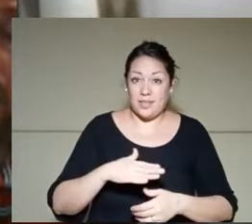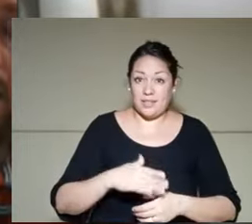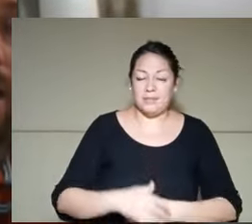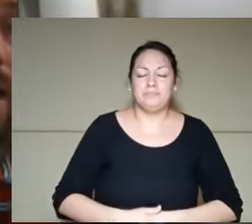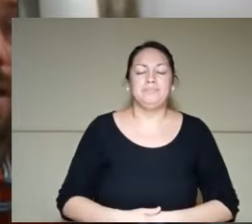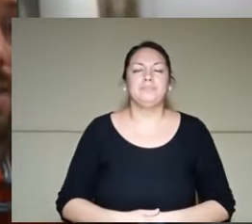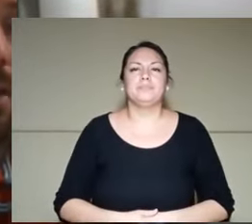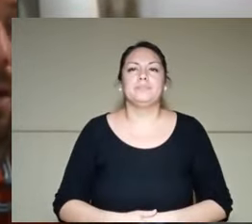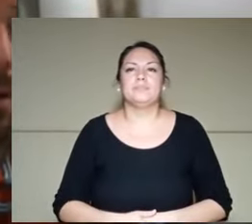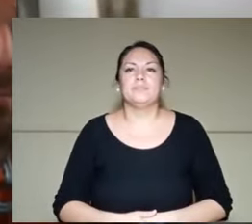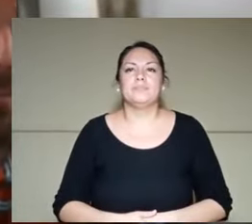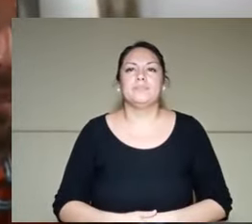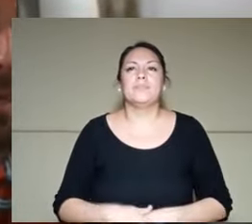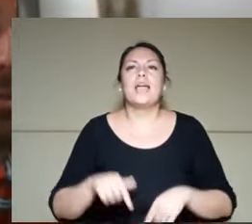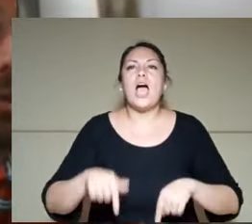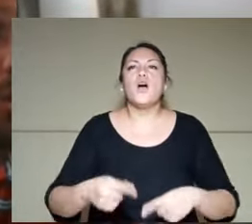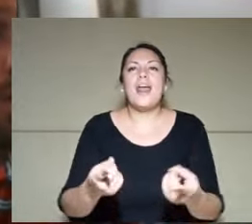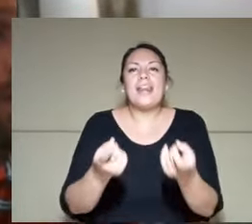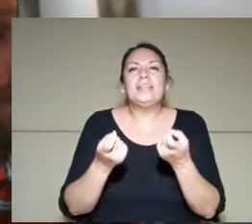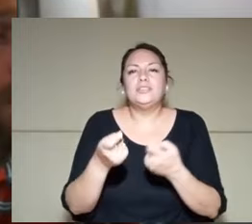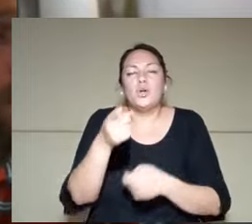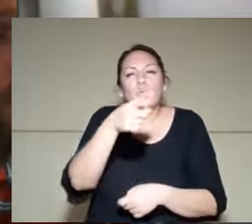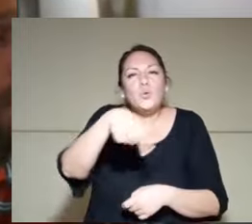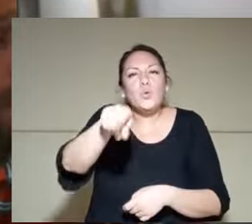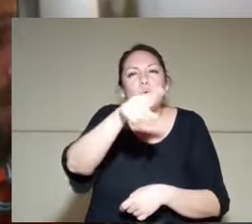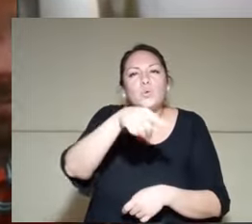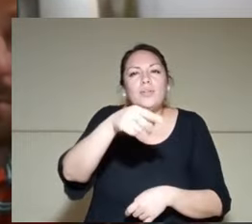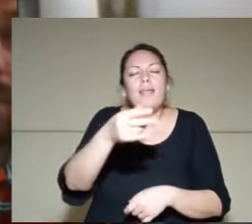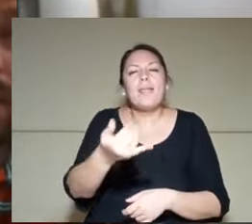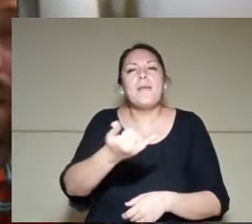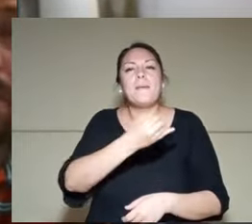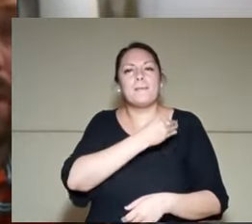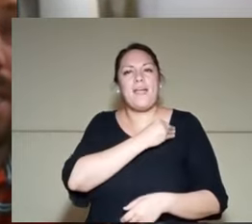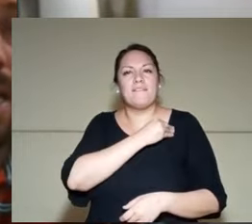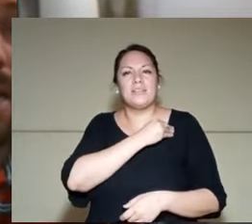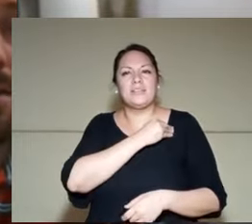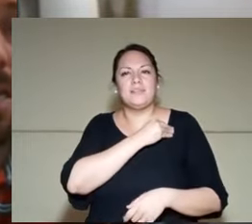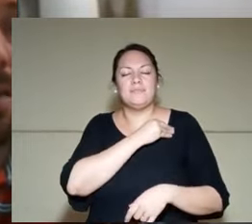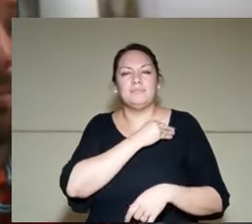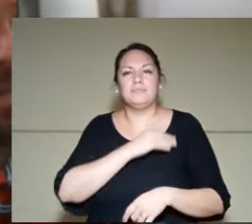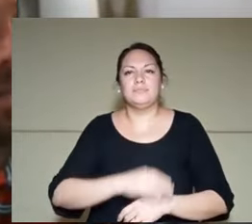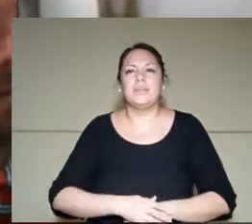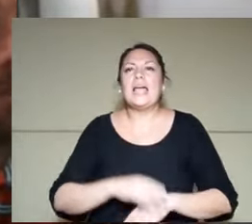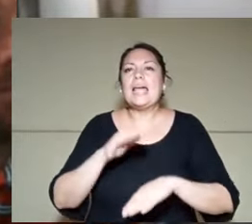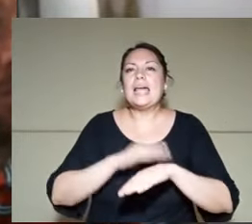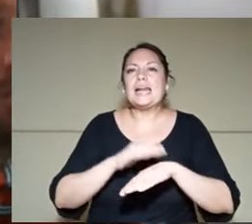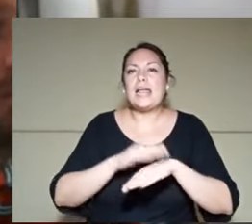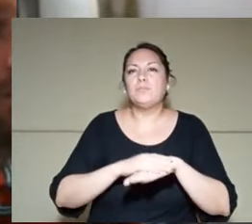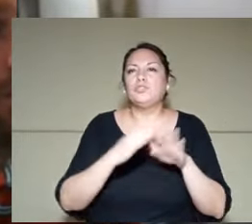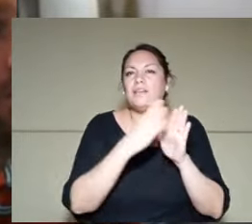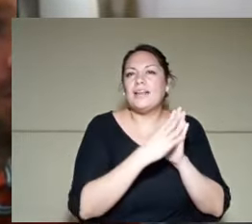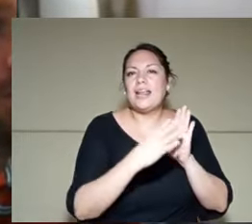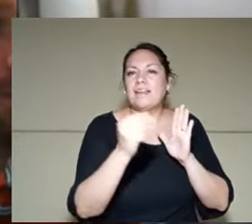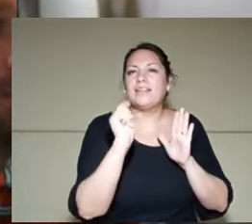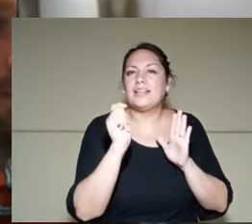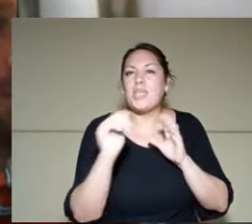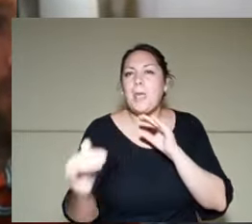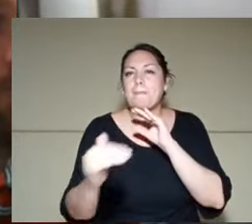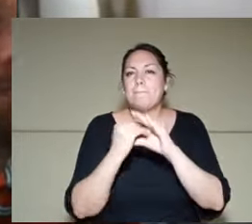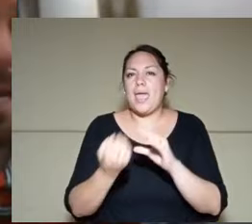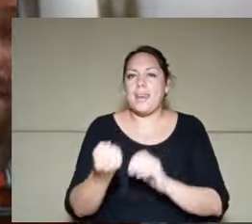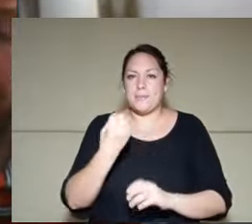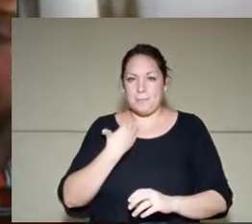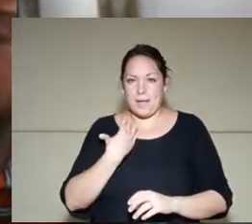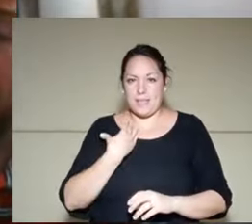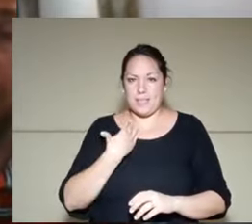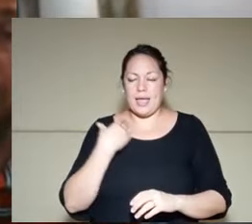cosas. Así que bueno, yo lo que necesito es que me digan quién va a ser la persona o que me mande